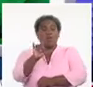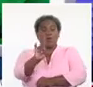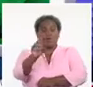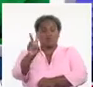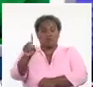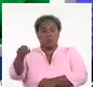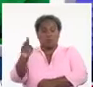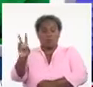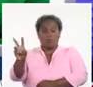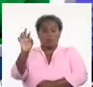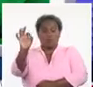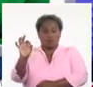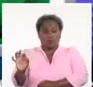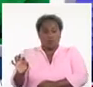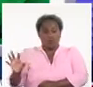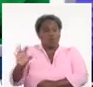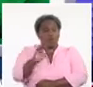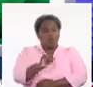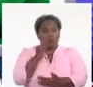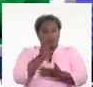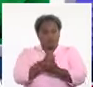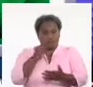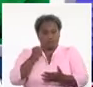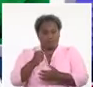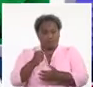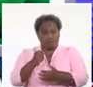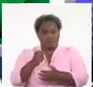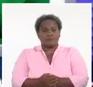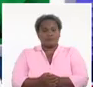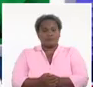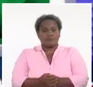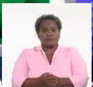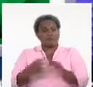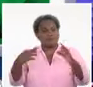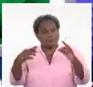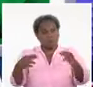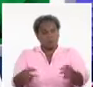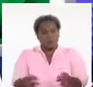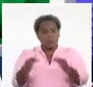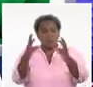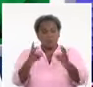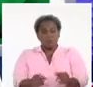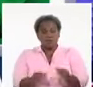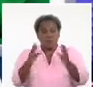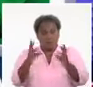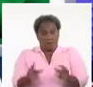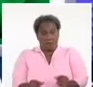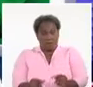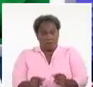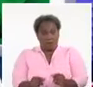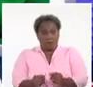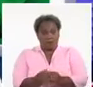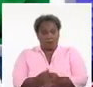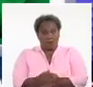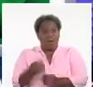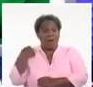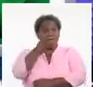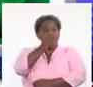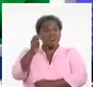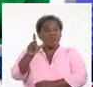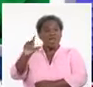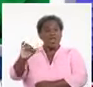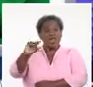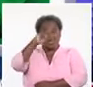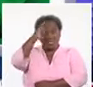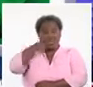92,2% de todos los diagnosticados y nuevamente, que nos decía la profesora Lisset,